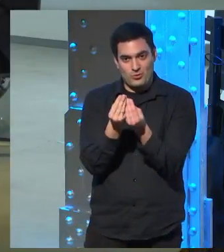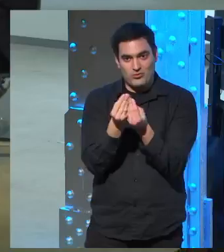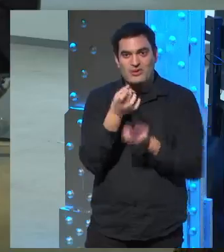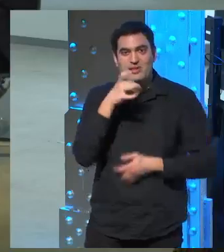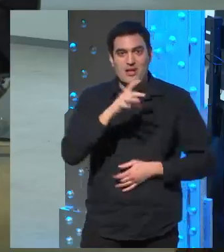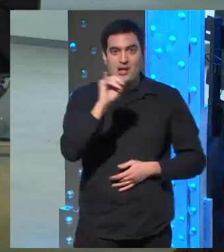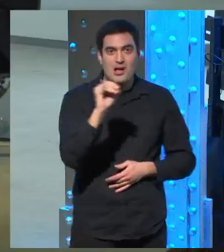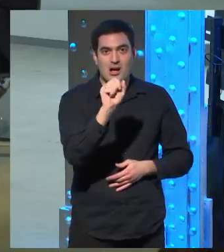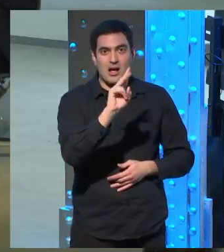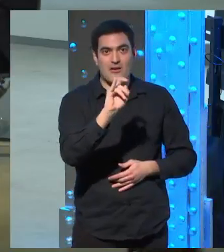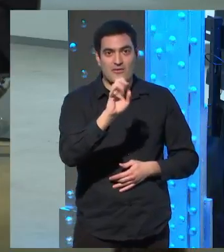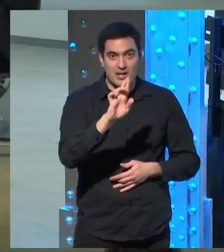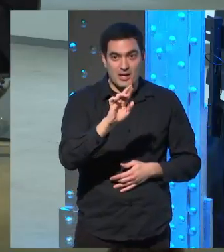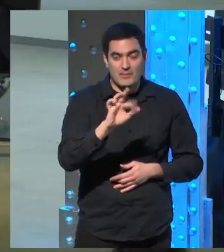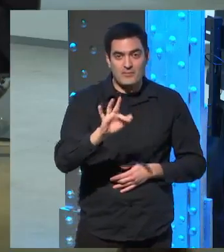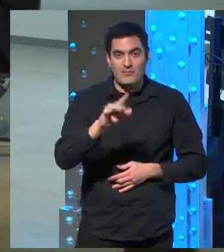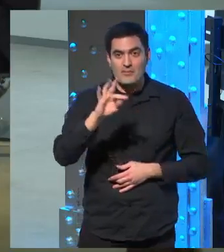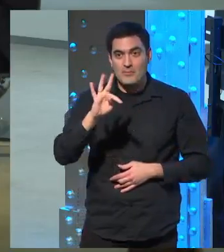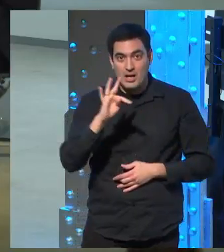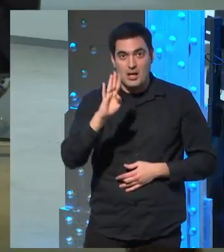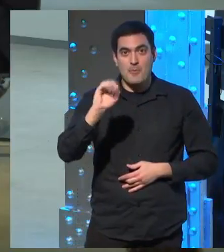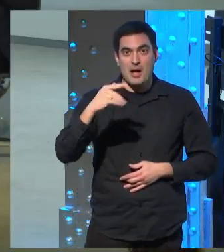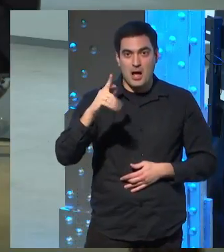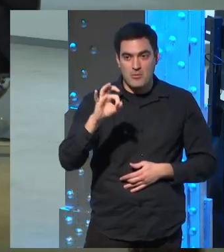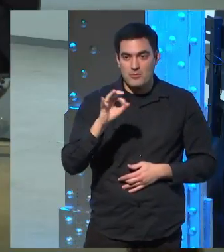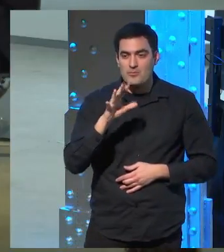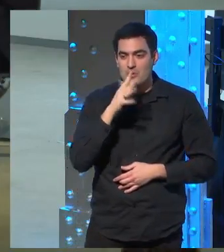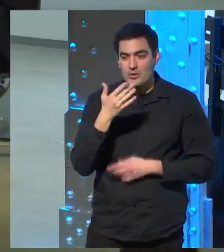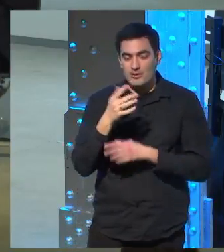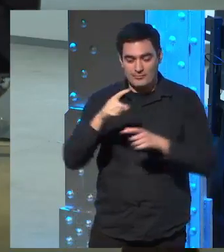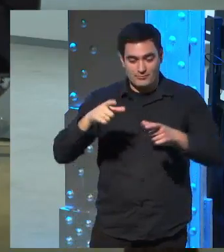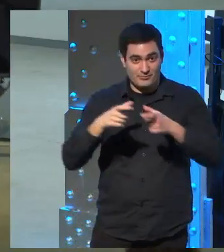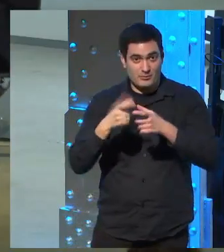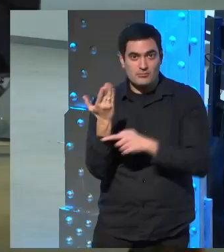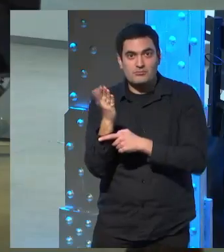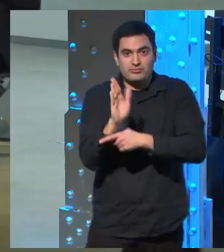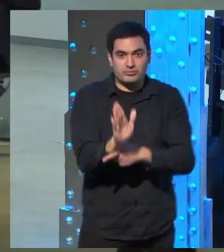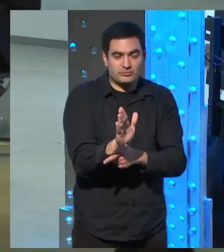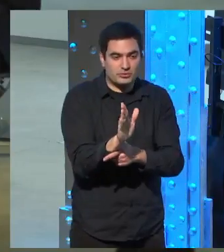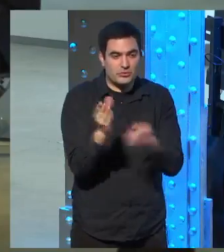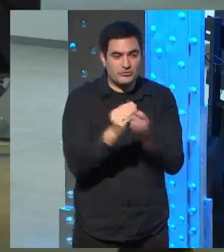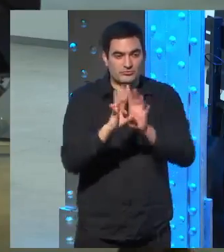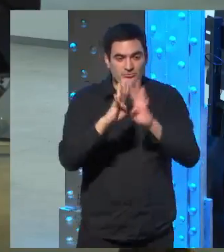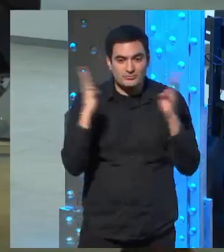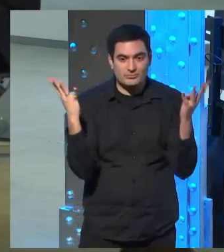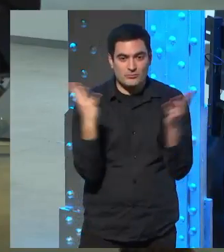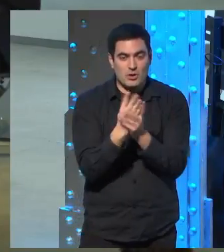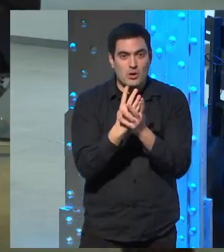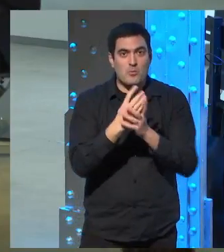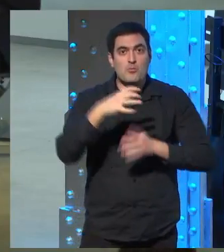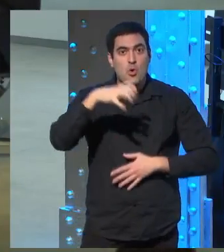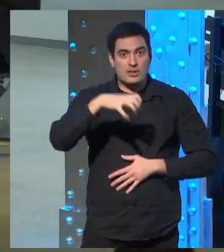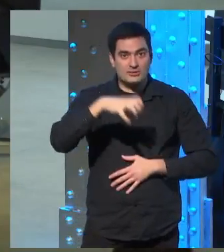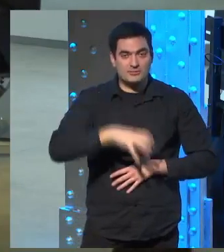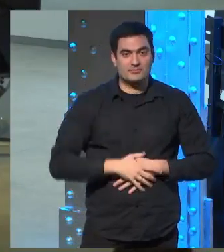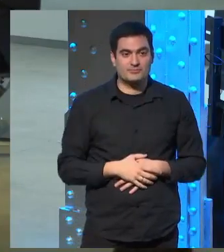con Javier Perianes y con Pablo Eras Casado para presentar este disco con la Filarmónica de Múnich, con estas